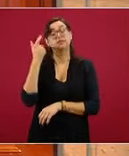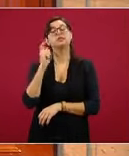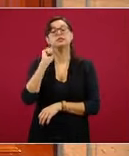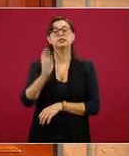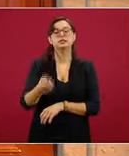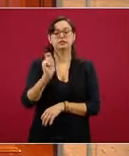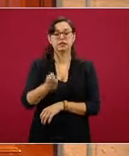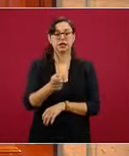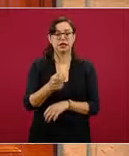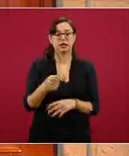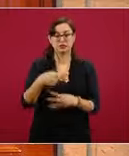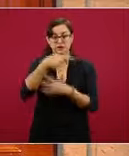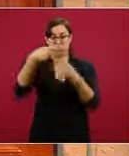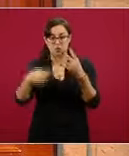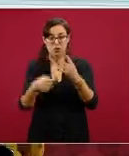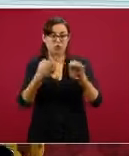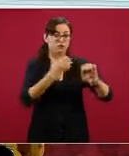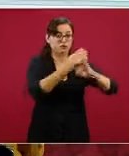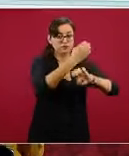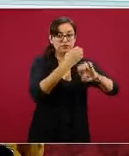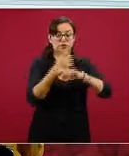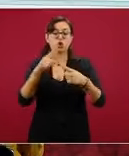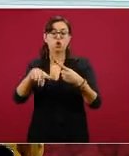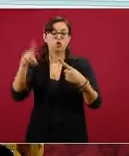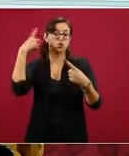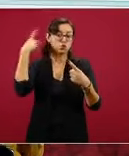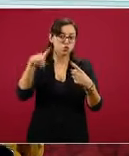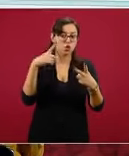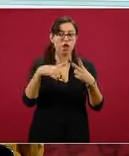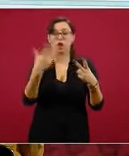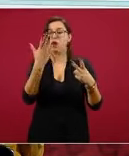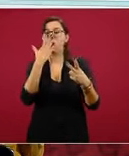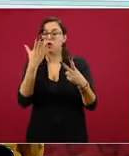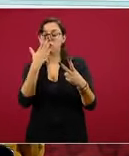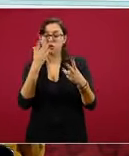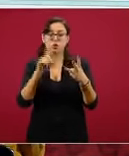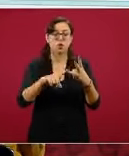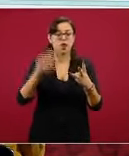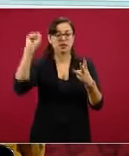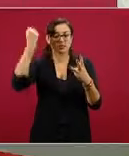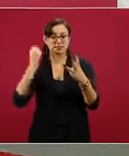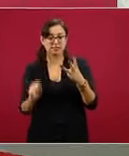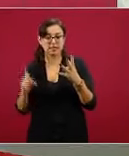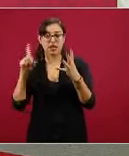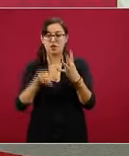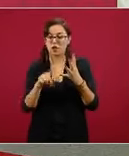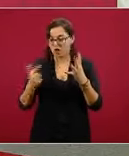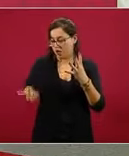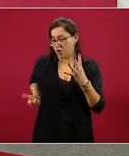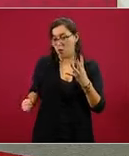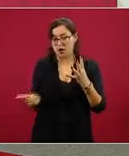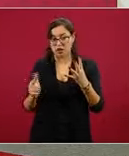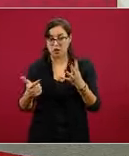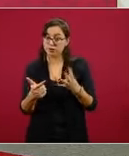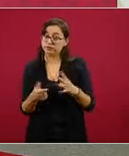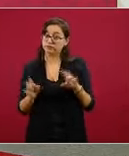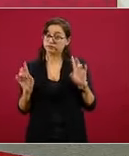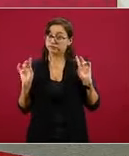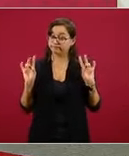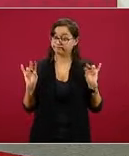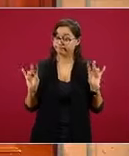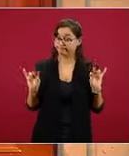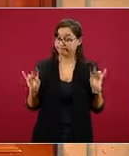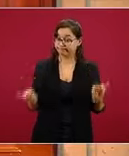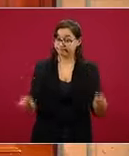estas 4 entidades, Durango, Sonora, Sinaloa y Guanajuato, hay que estar muy atentas a